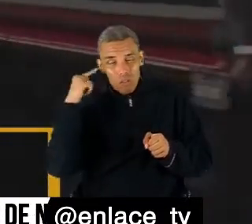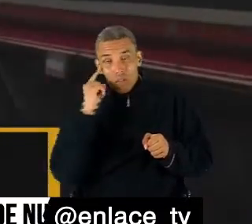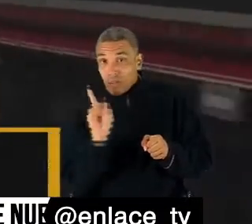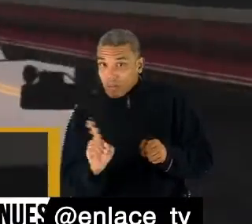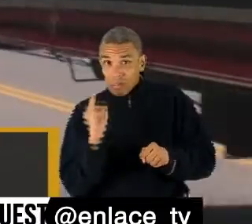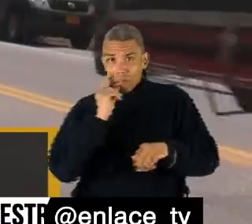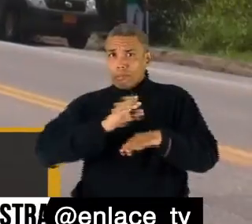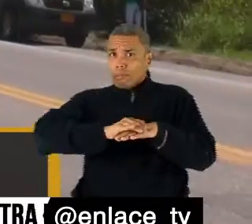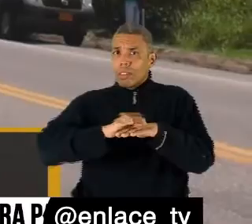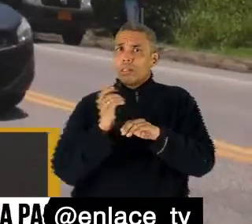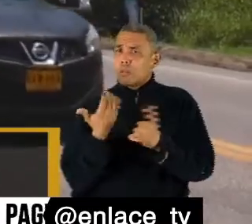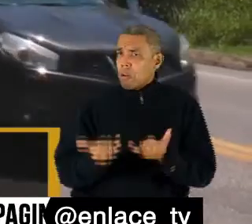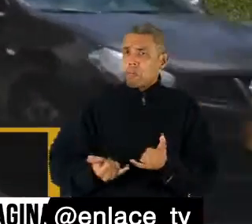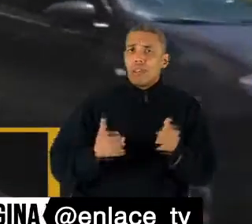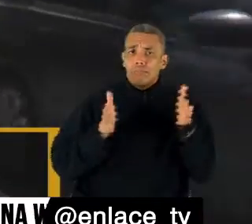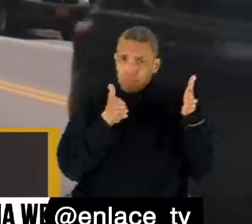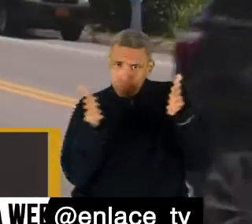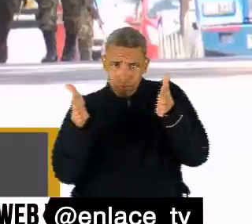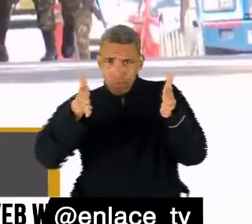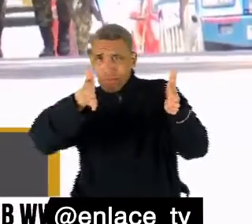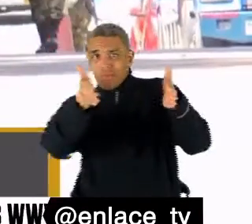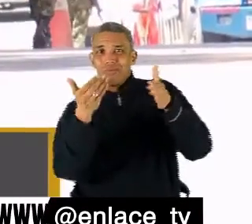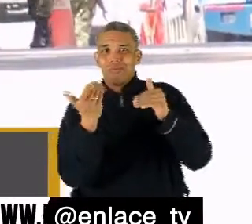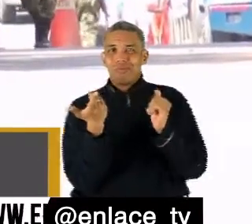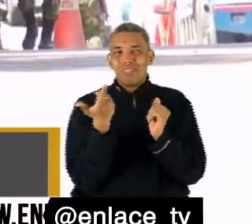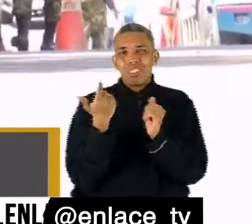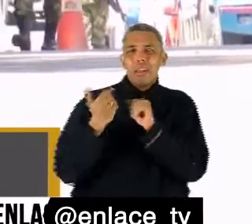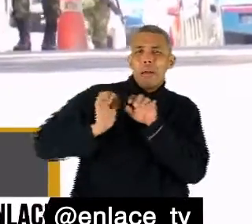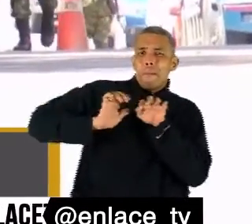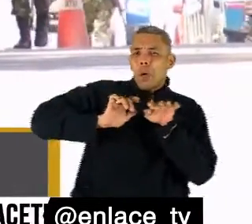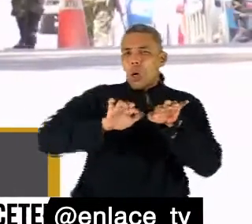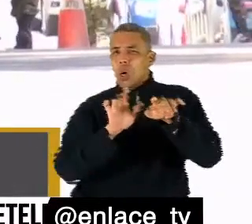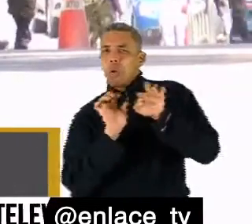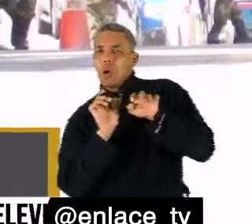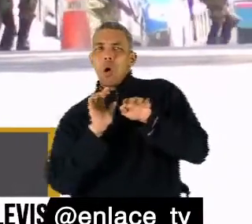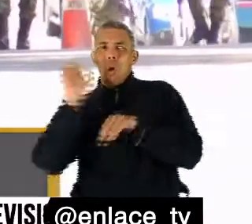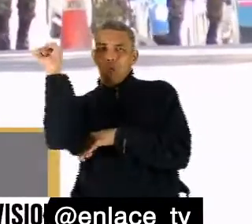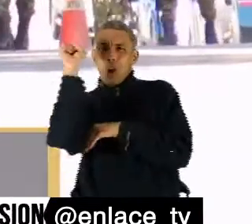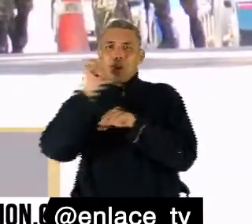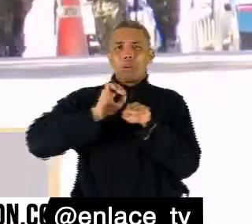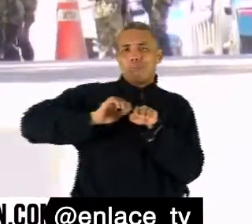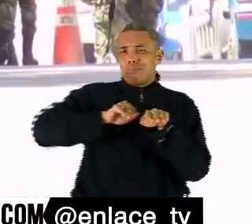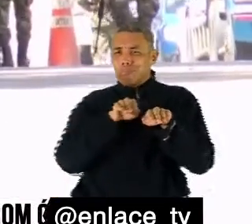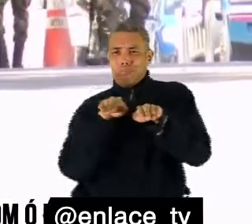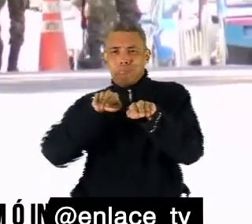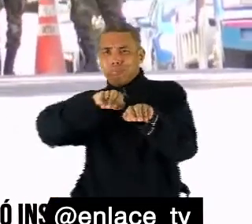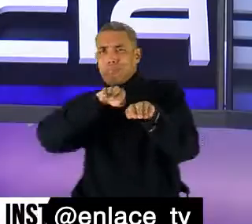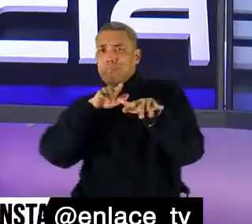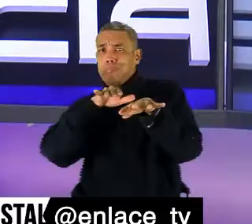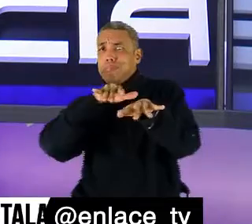de manera normal. En este sector no se han presentado bloqueos por parte de los manifestantes.